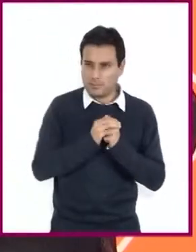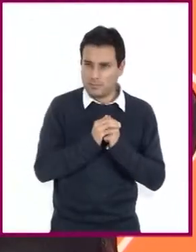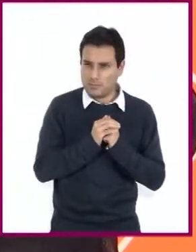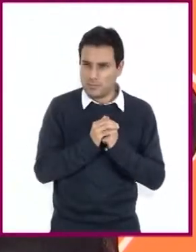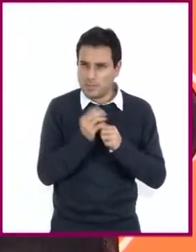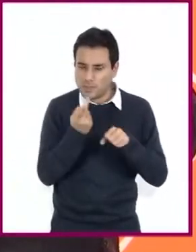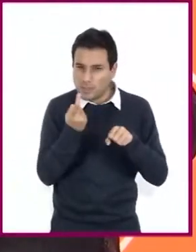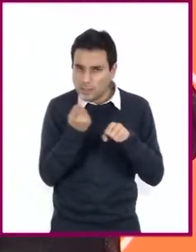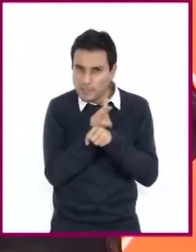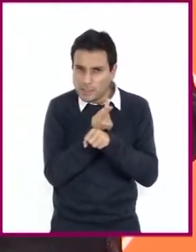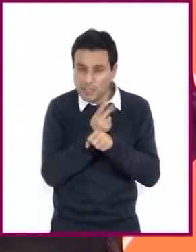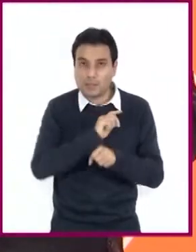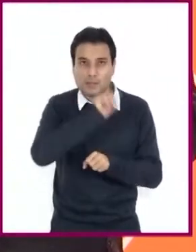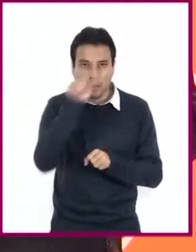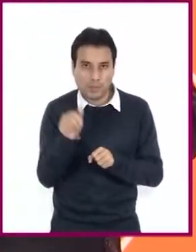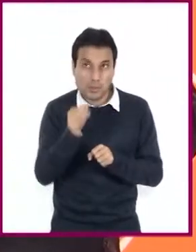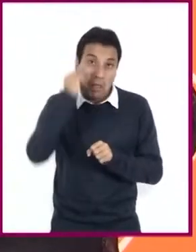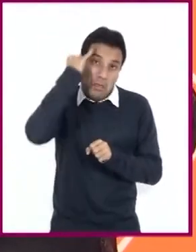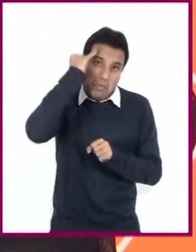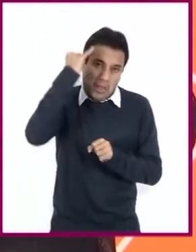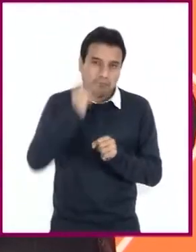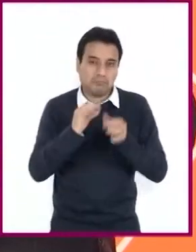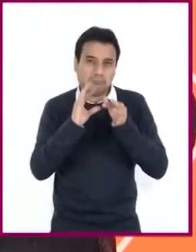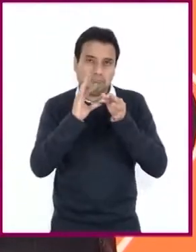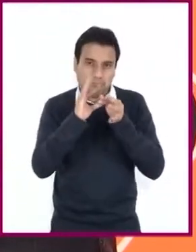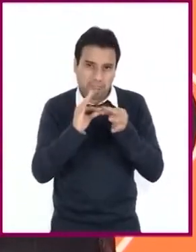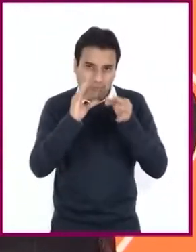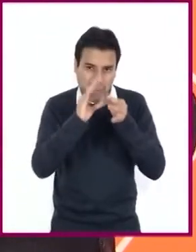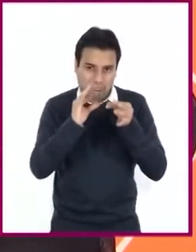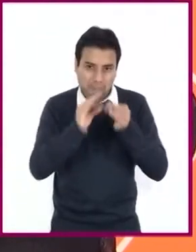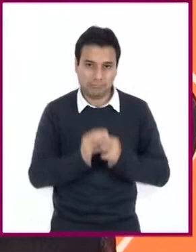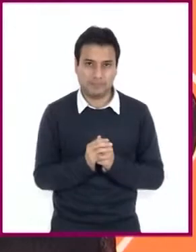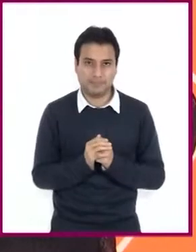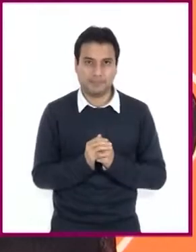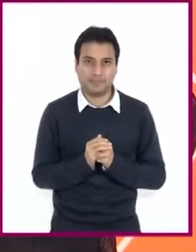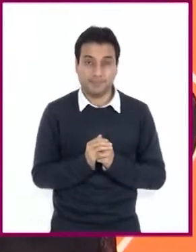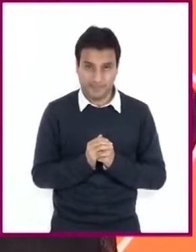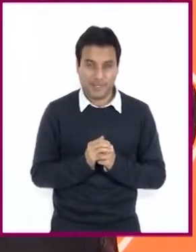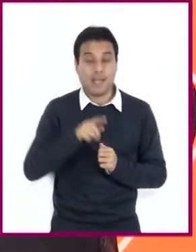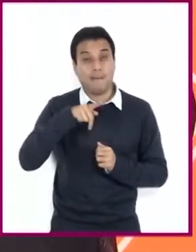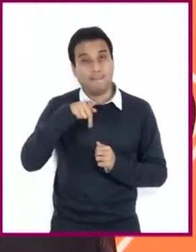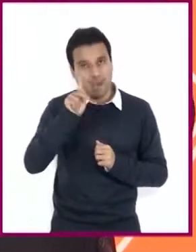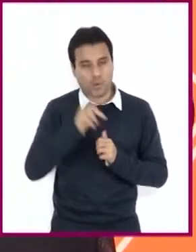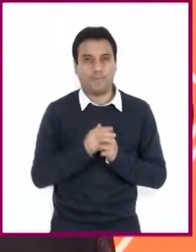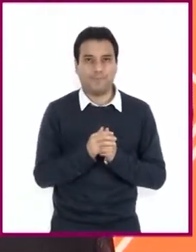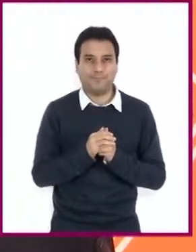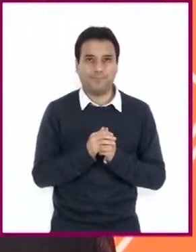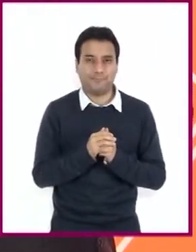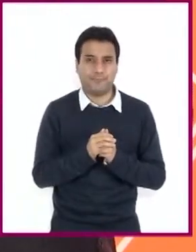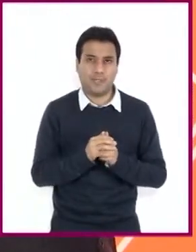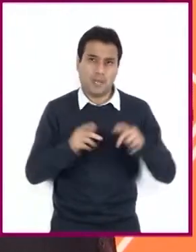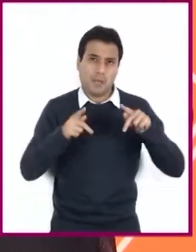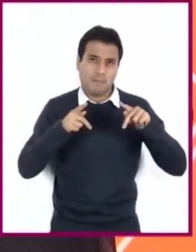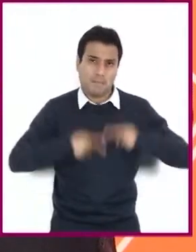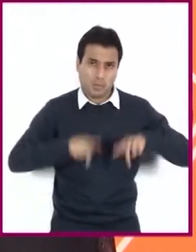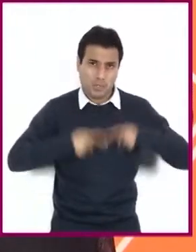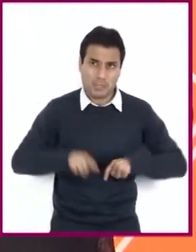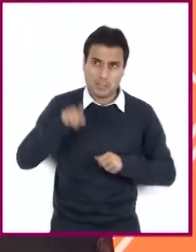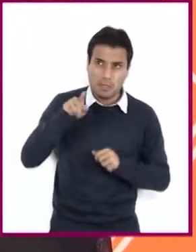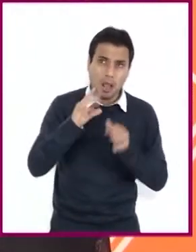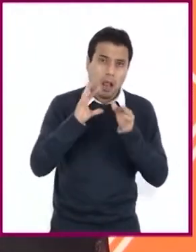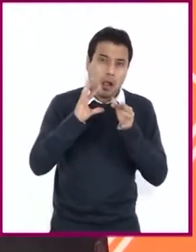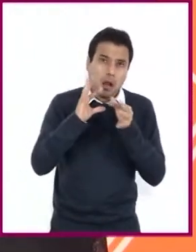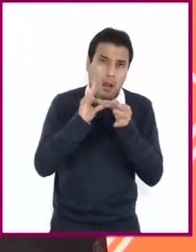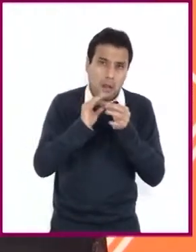una explicación acorde con las creencias de esa época. Sin embargo, las explicaciones que aportaban los